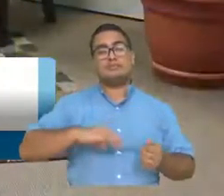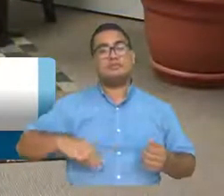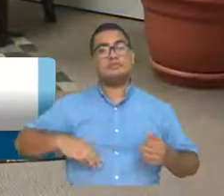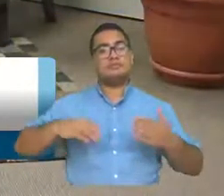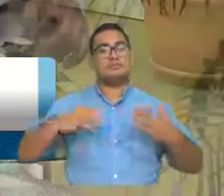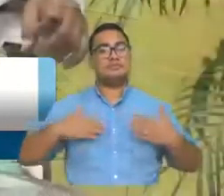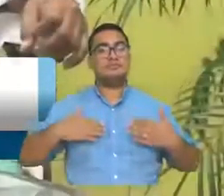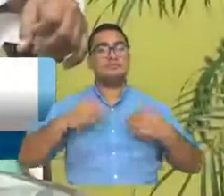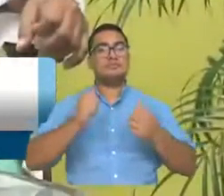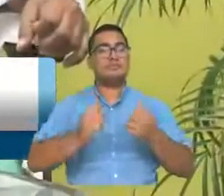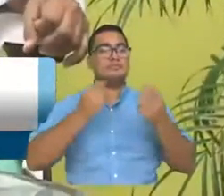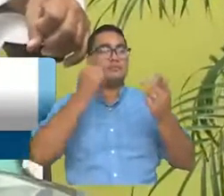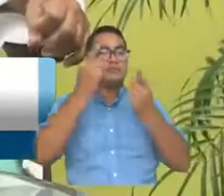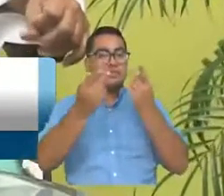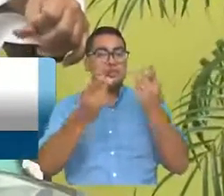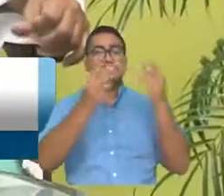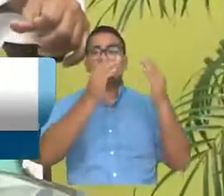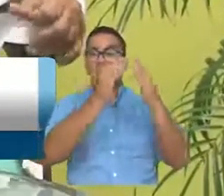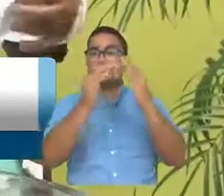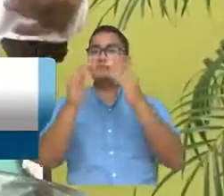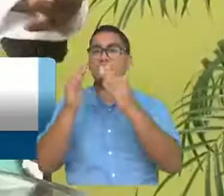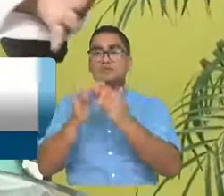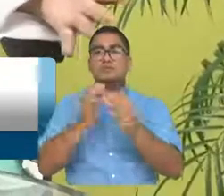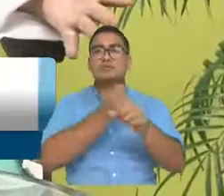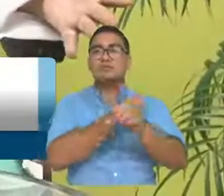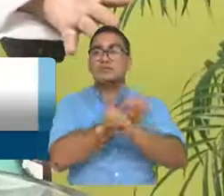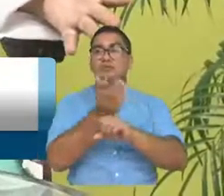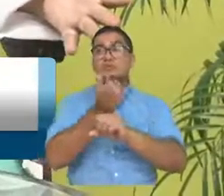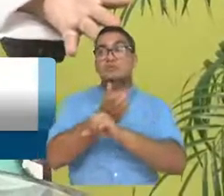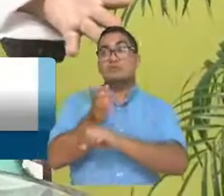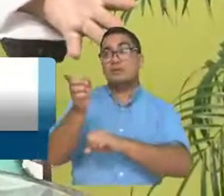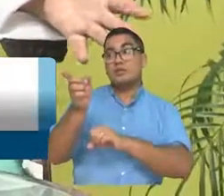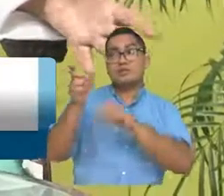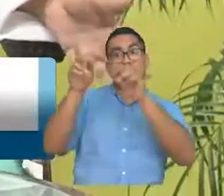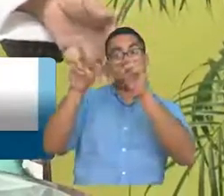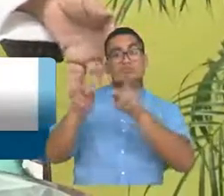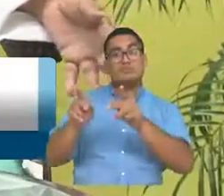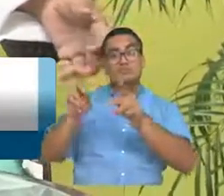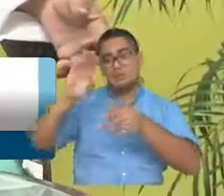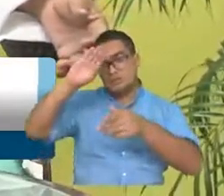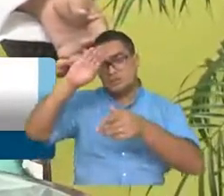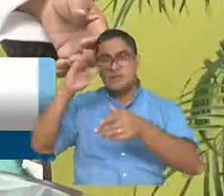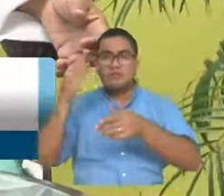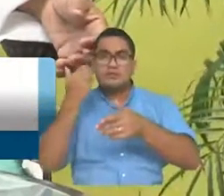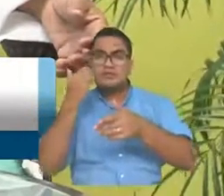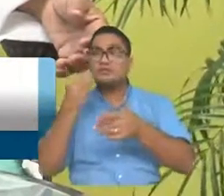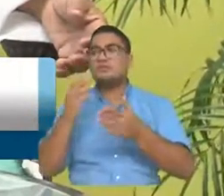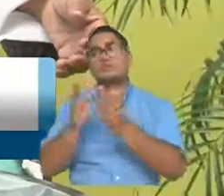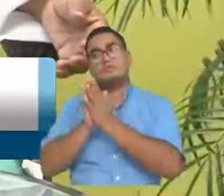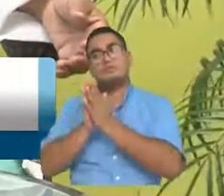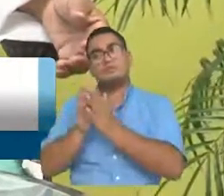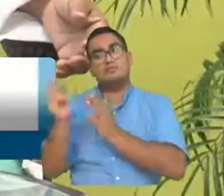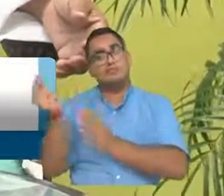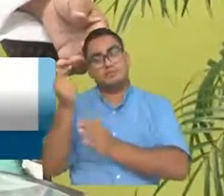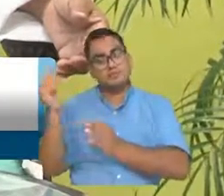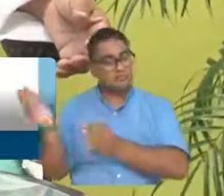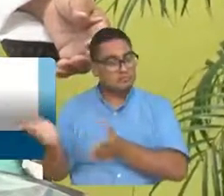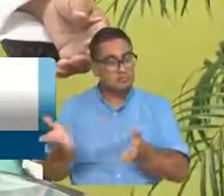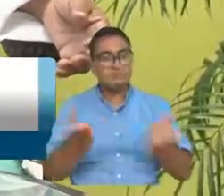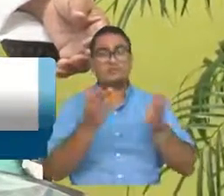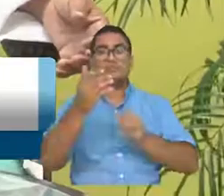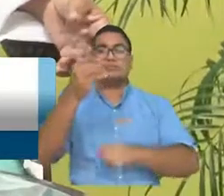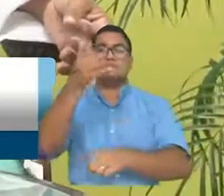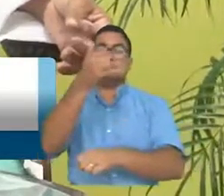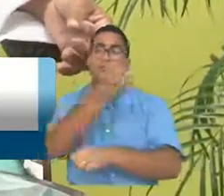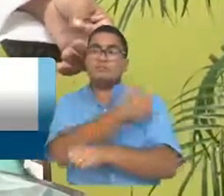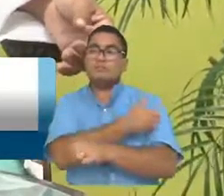Y una poca cantidad de pacientes que contraen el COVID que llegan a desarrollar esa neumonía que se vuelve mortal,